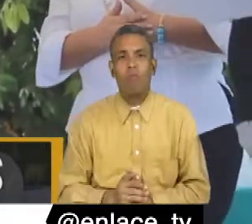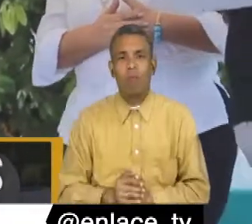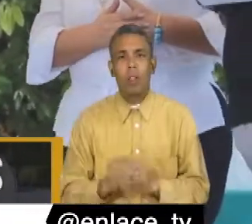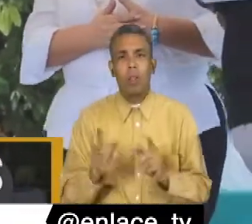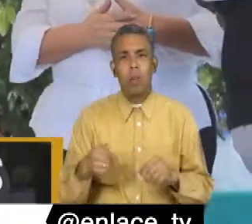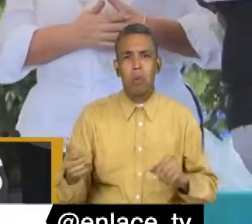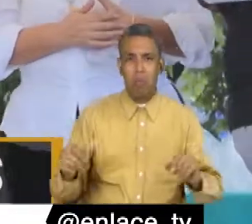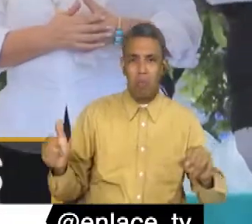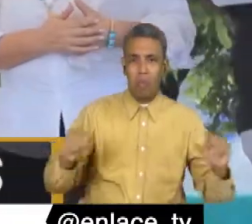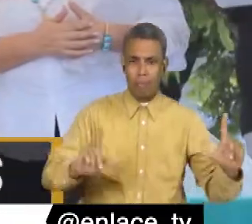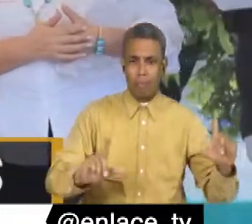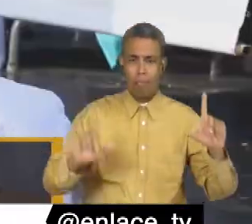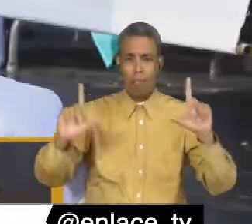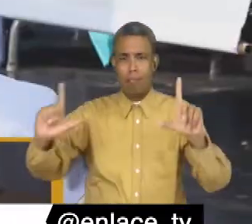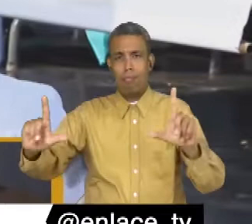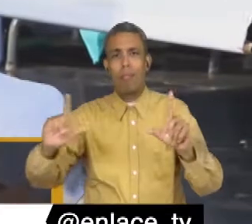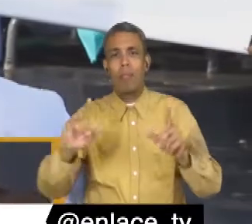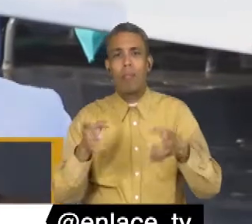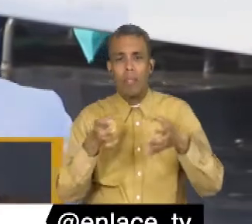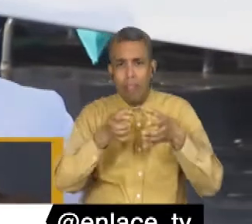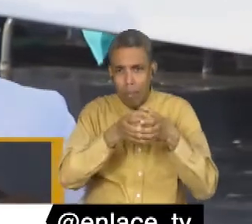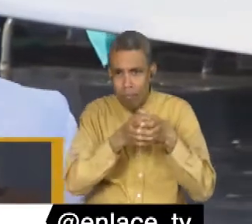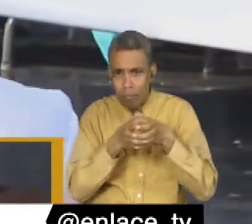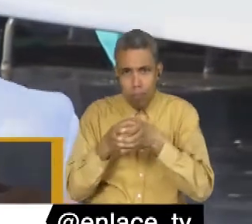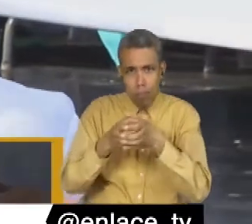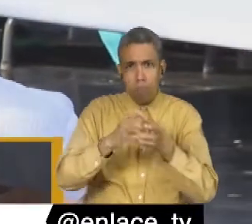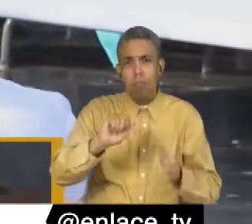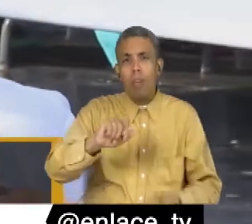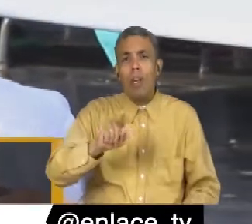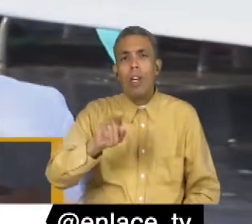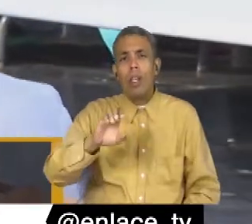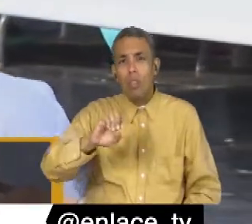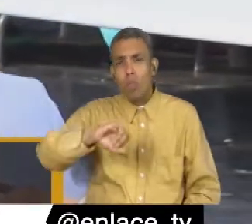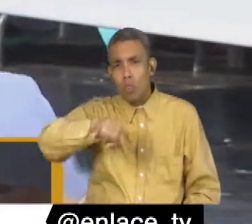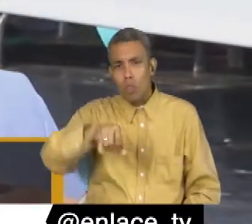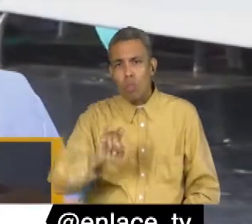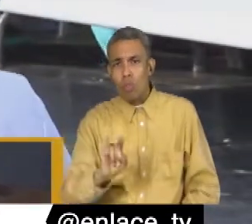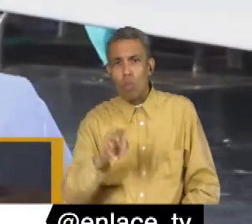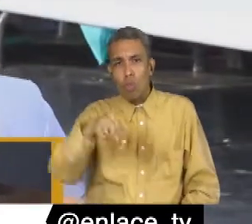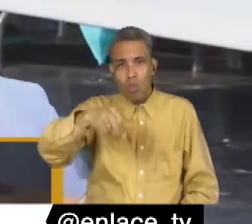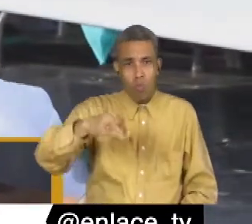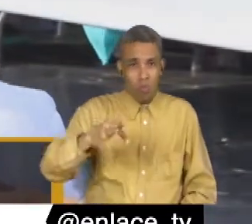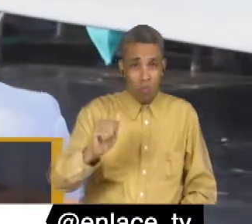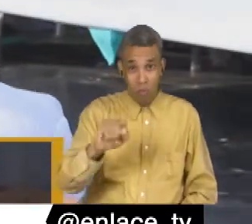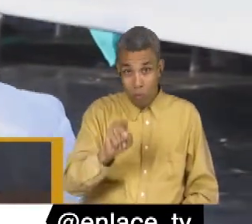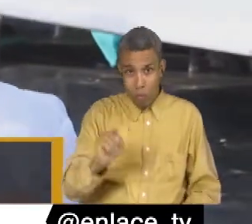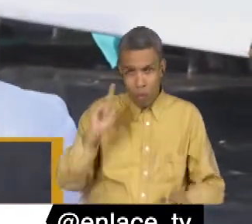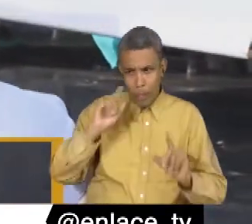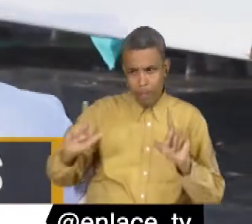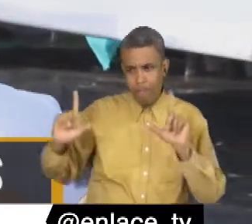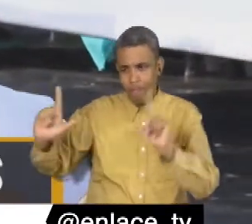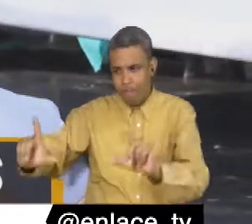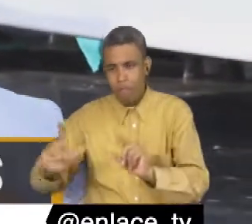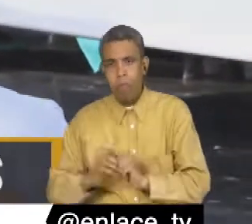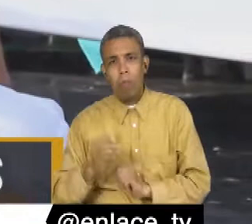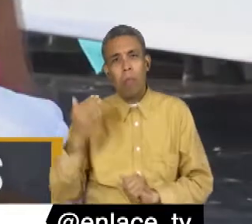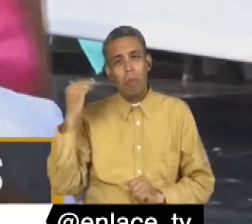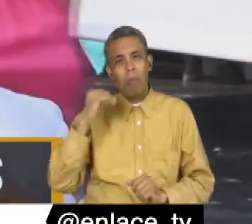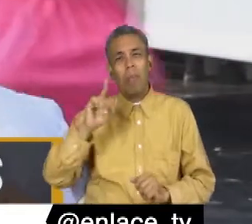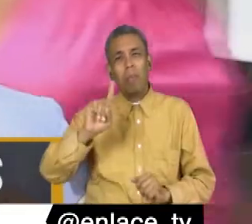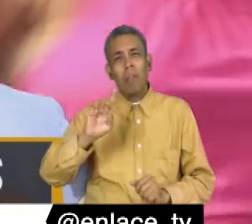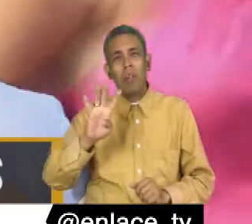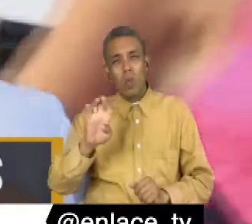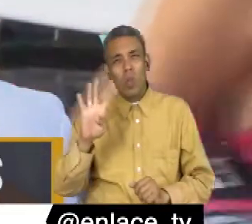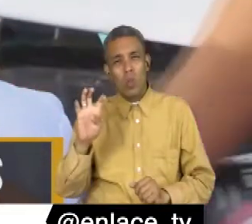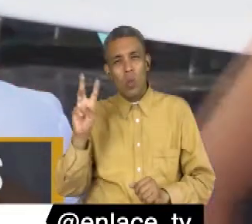Barranca Bermeja, ASOJuntas. Obviamente recordando los desaparecidos del 16 de mayo del 98 y